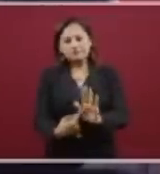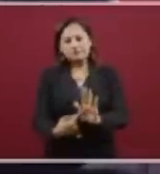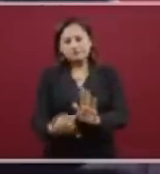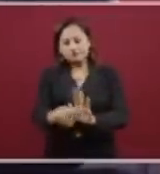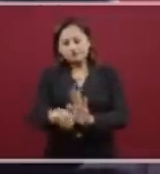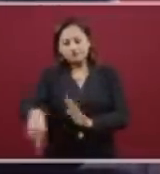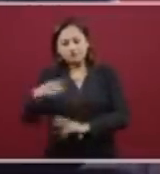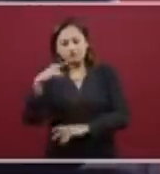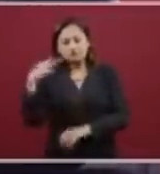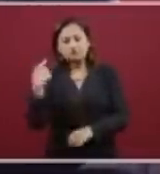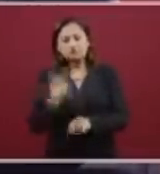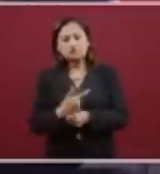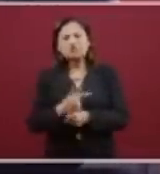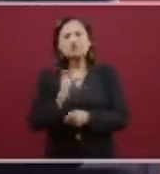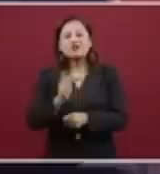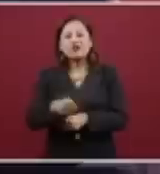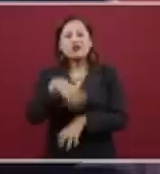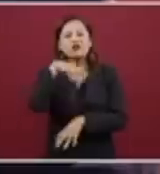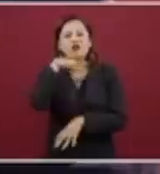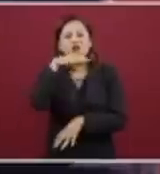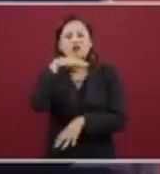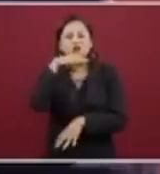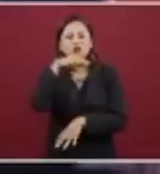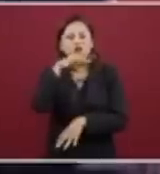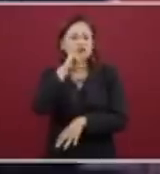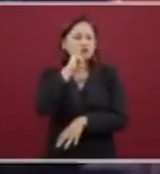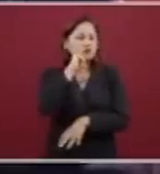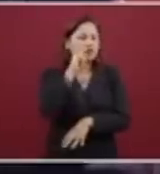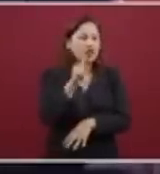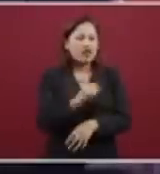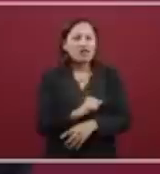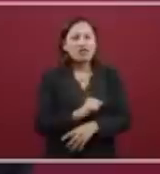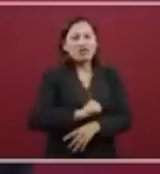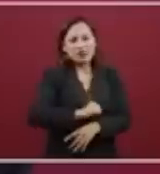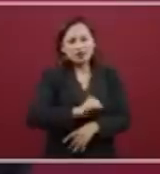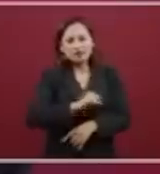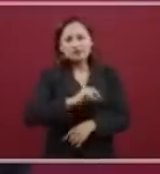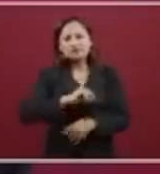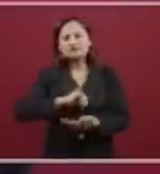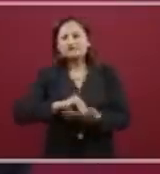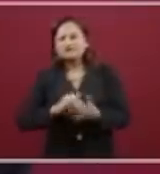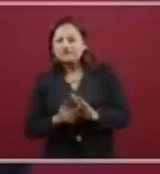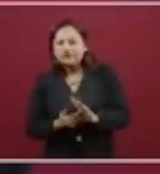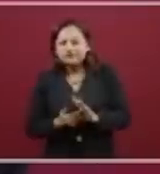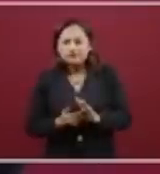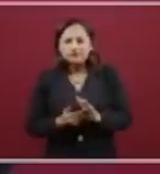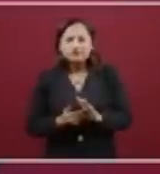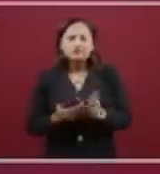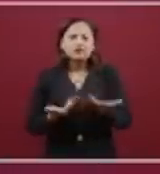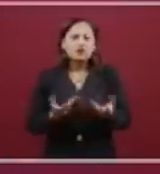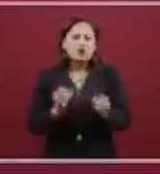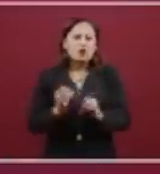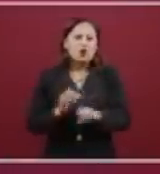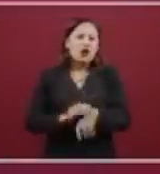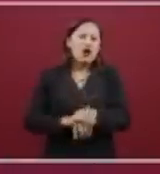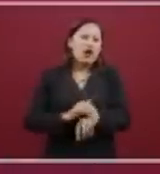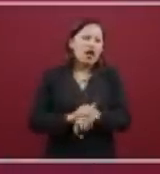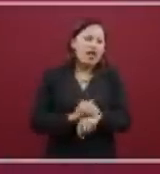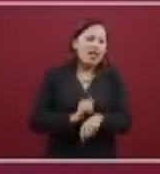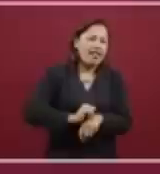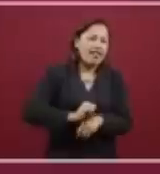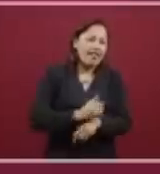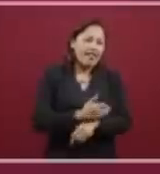corrupción impunidad e influyentismo contubernio amiguismo compadrazgo